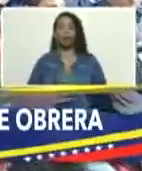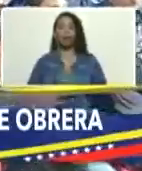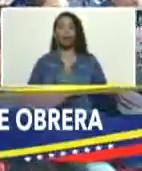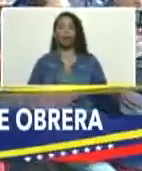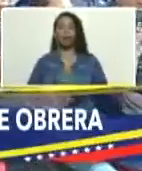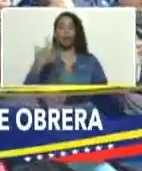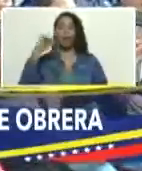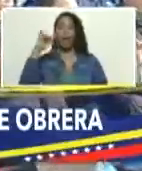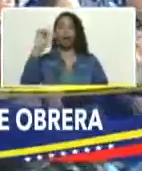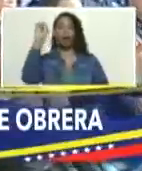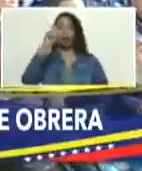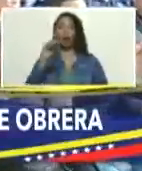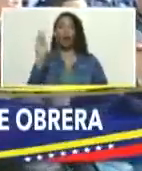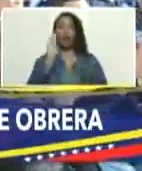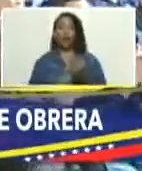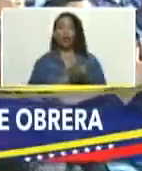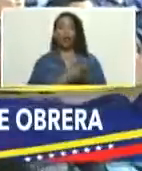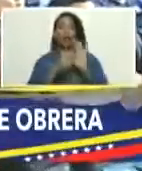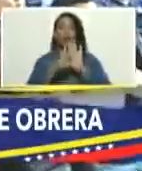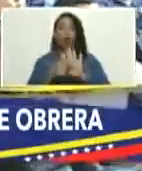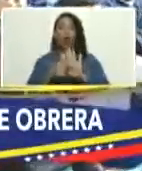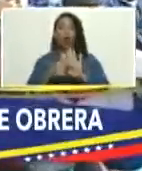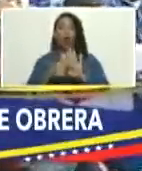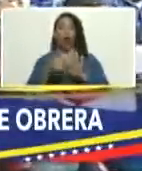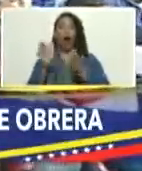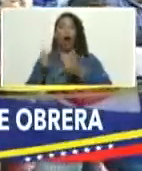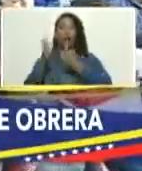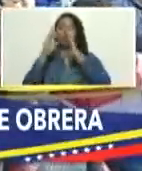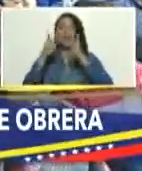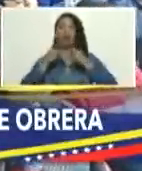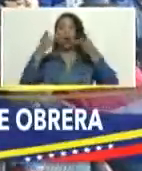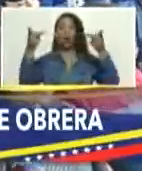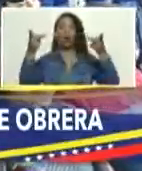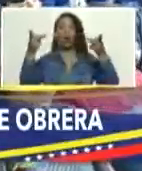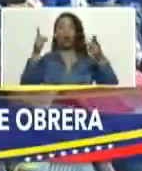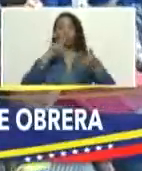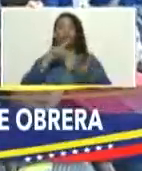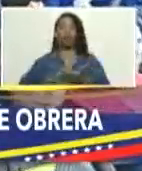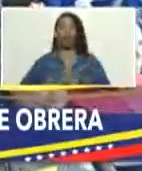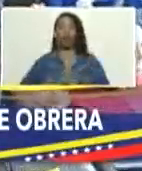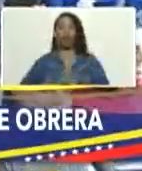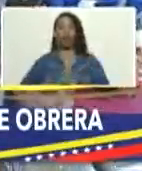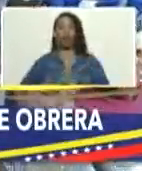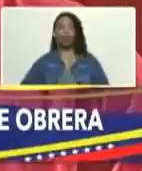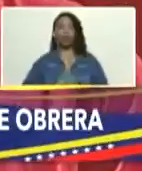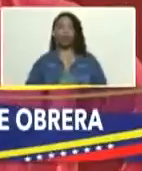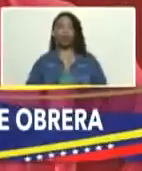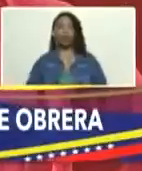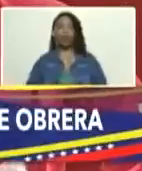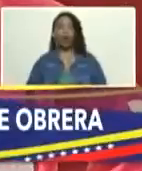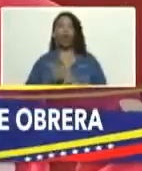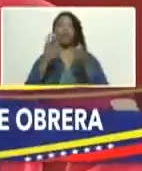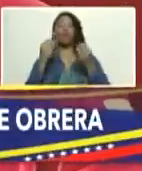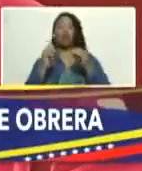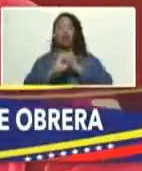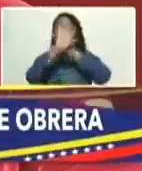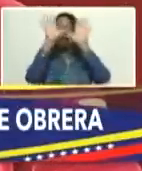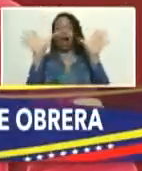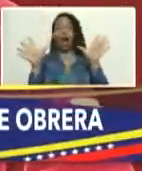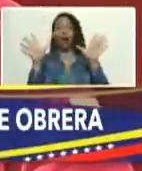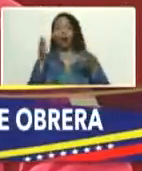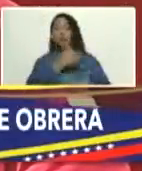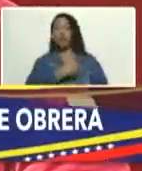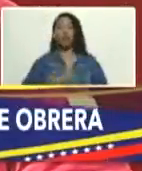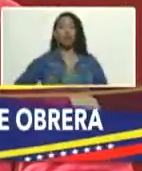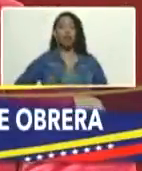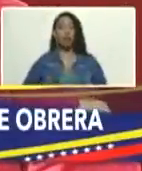que estén también implementadas en las entidades públicas de cumplimiento muy preciso y conciso,